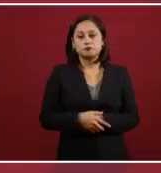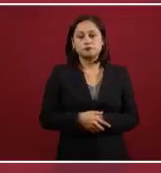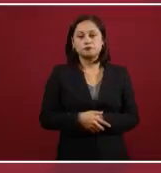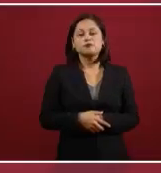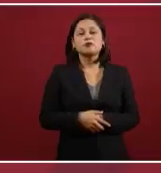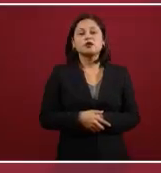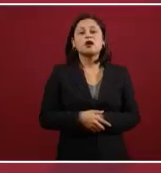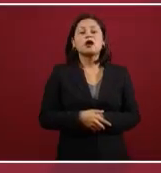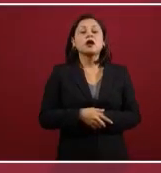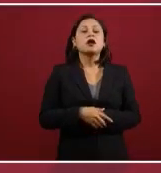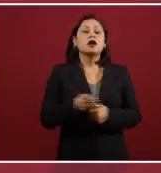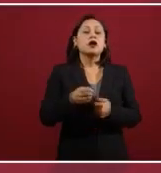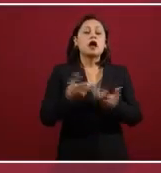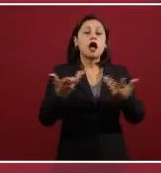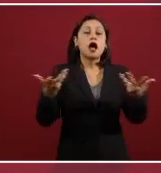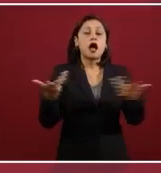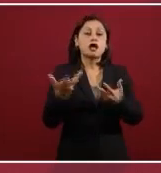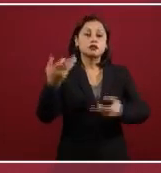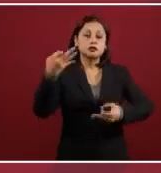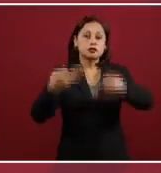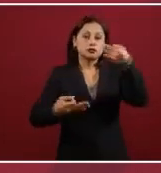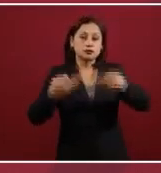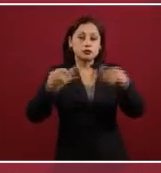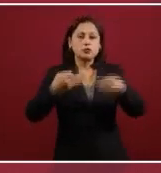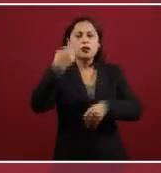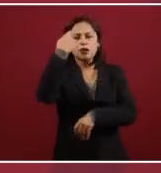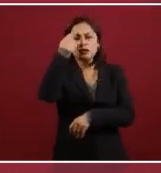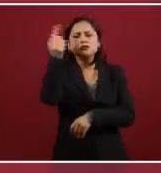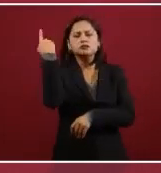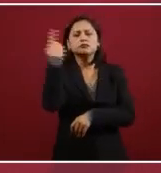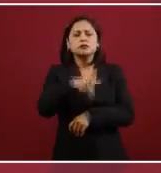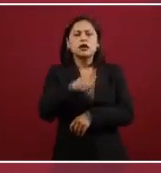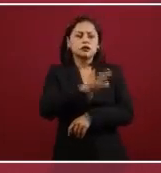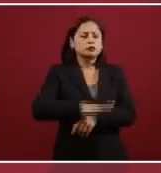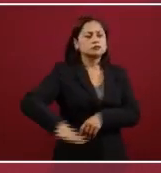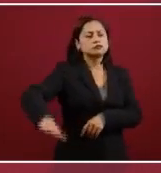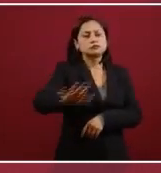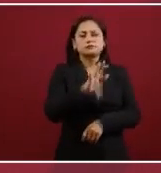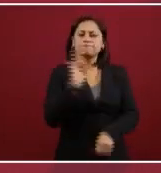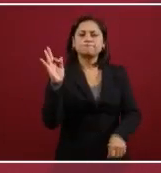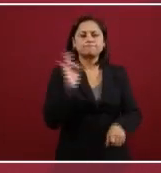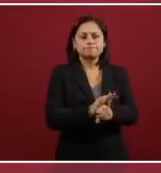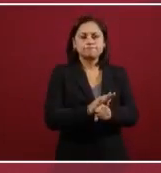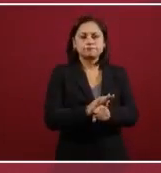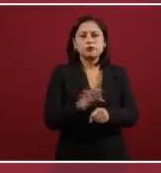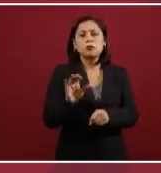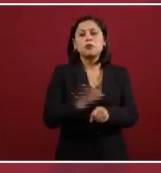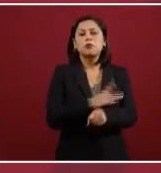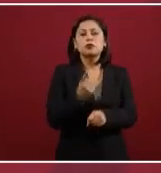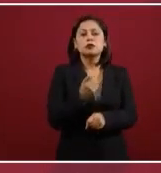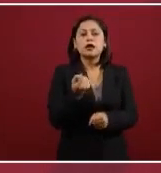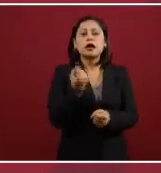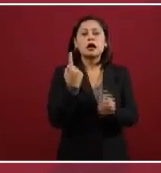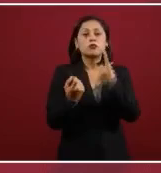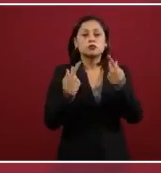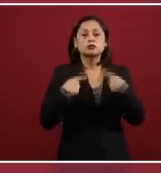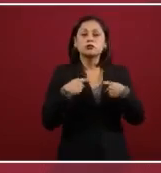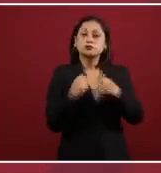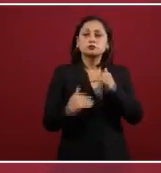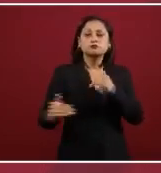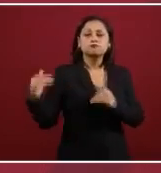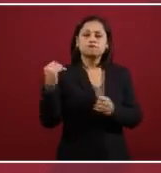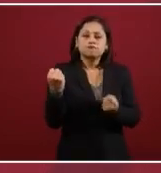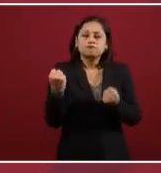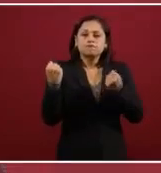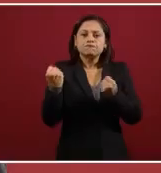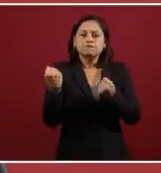tribunales para proteger al débil de los abusos que comete el fuerte.